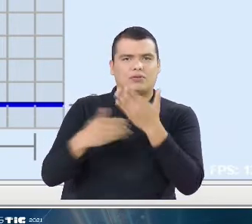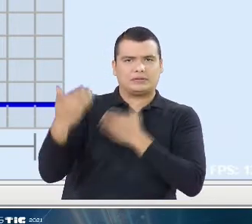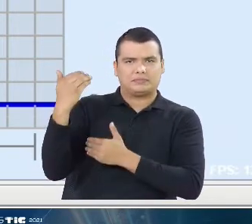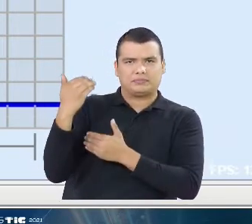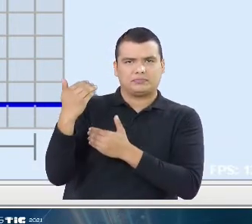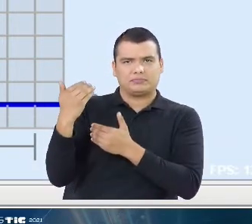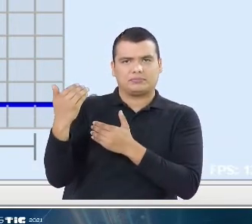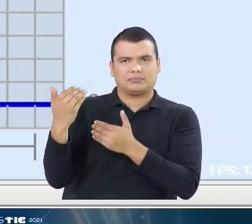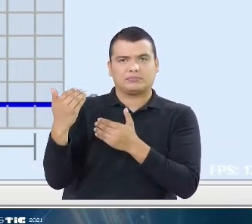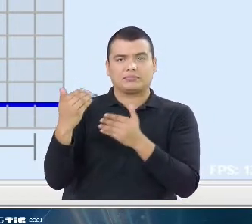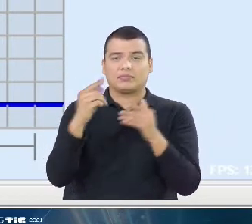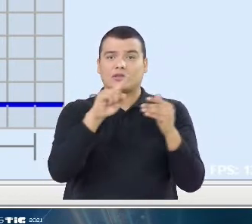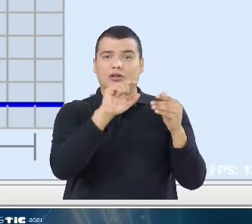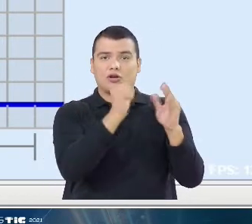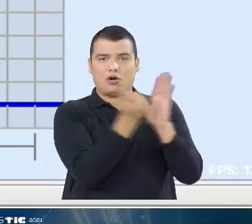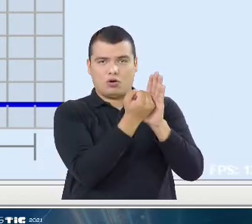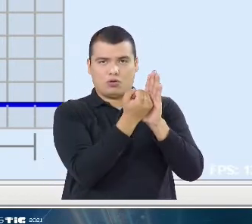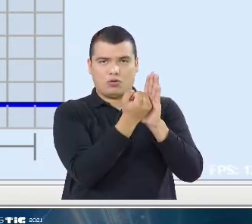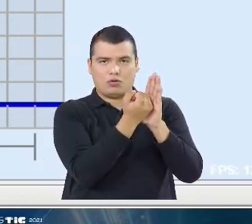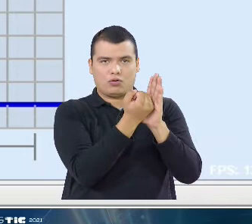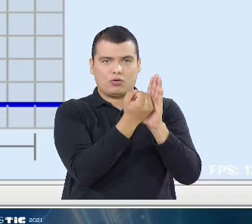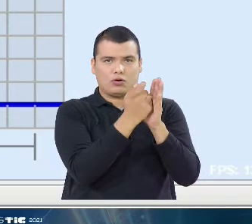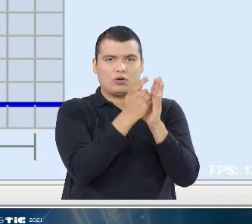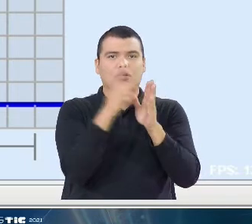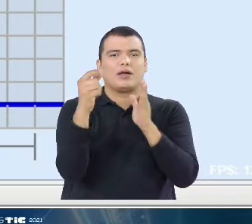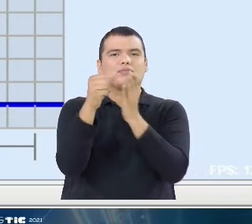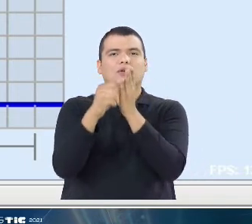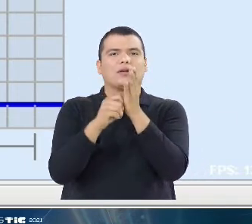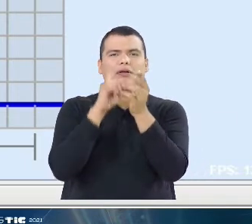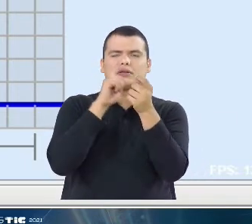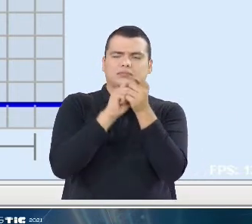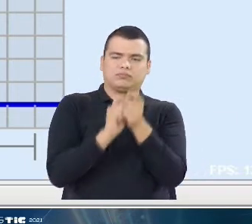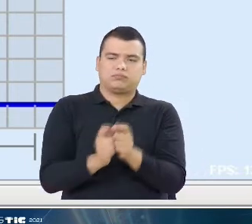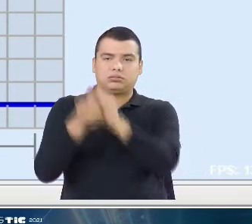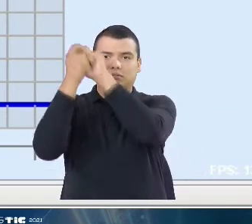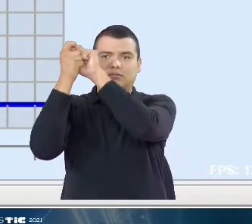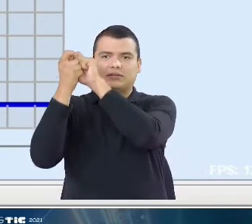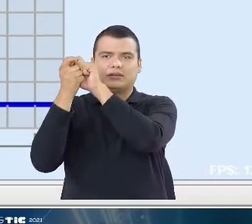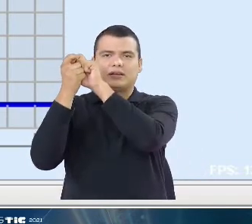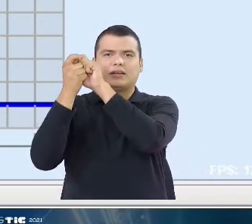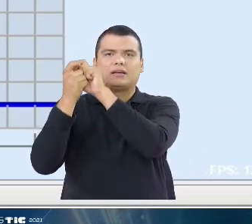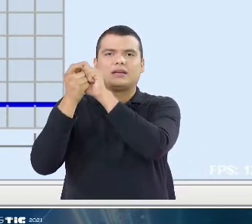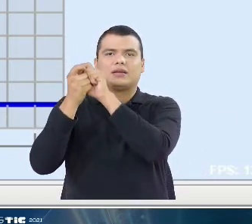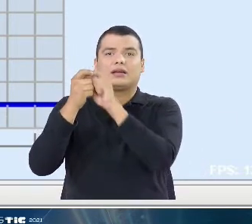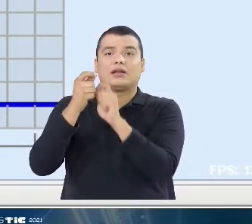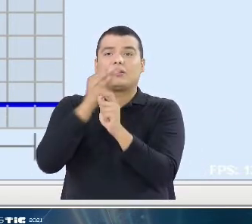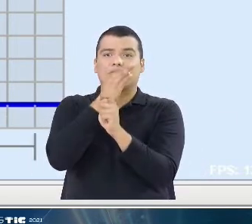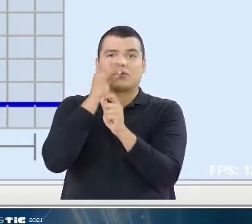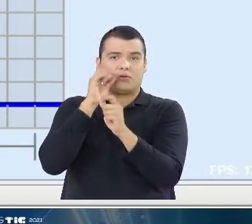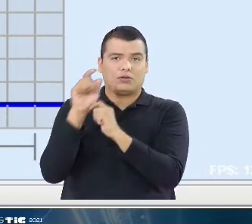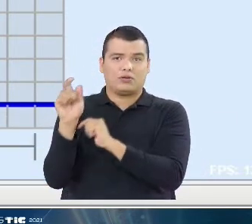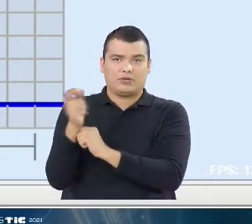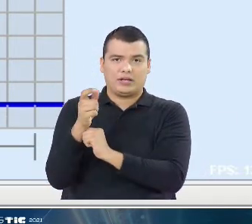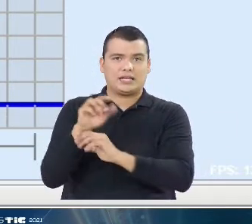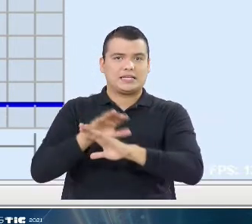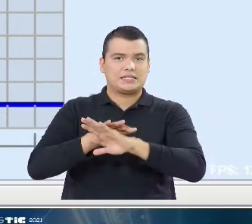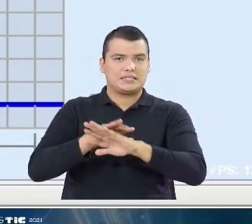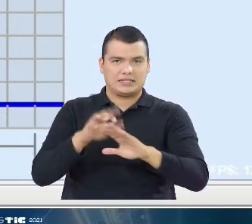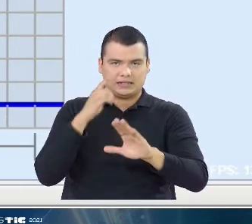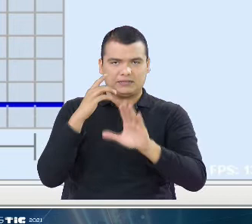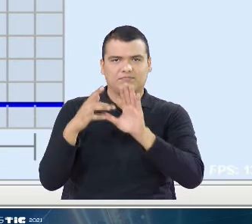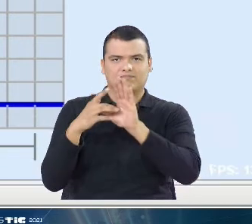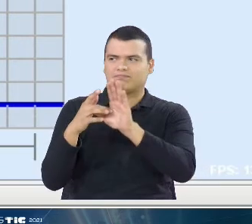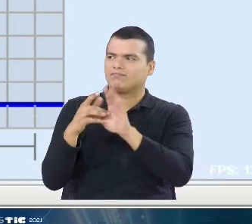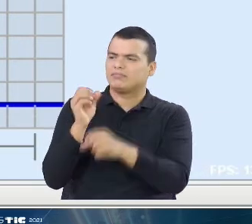cogí el logo, lo convertí por un programa que se llama Inkscape, lo convertí a código G para mostrarles cómo